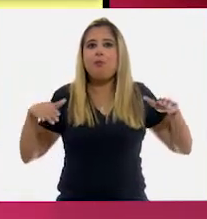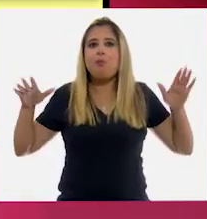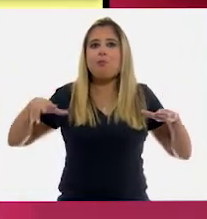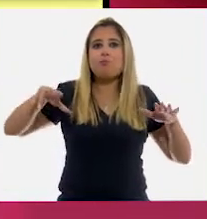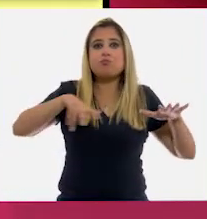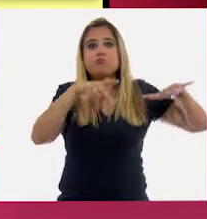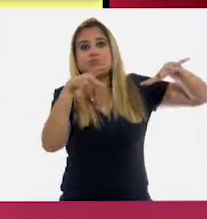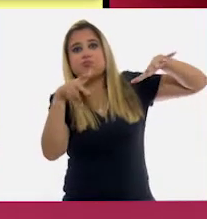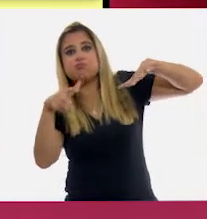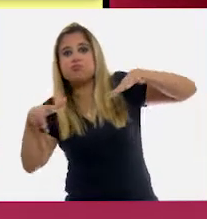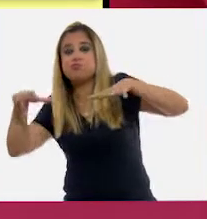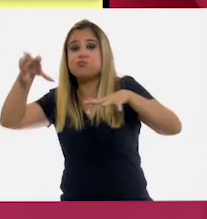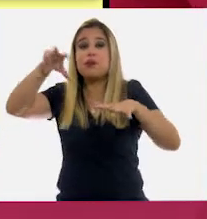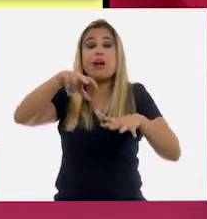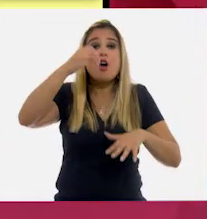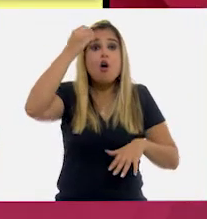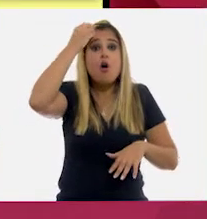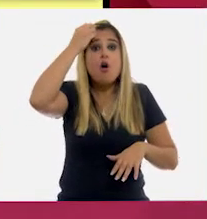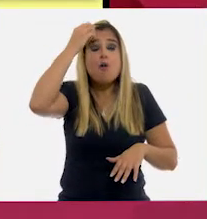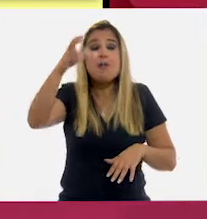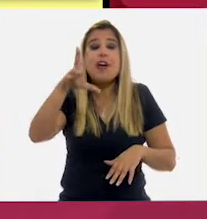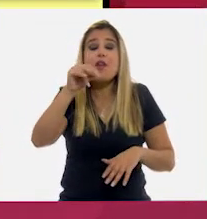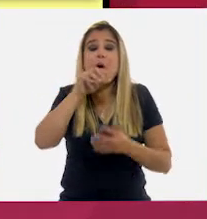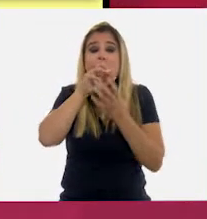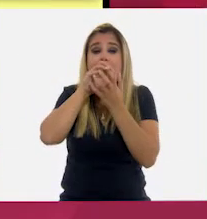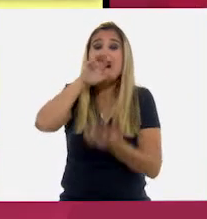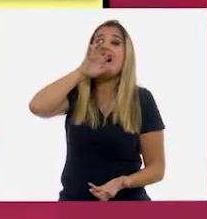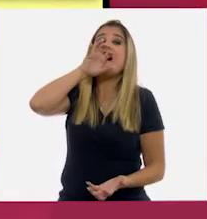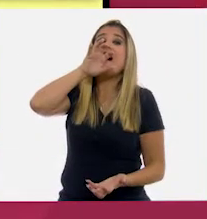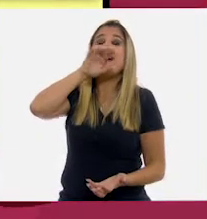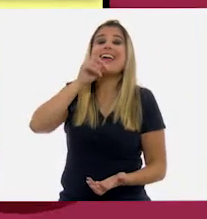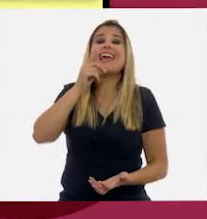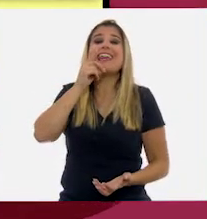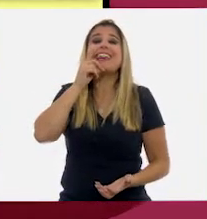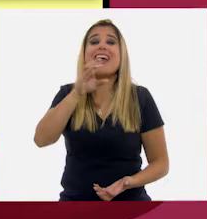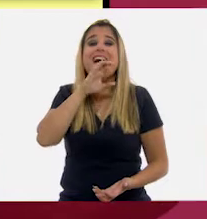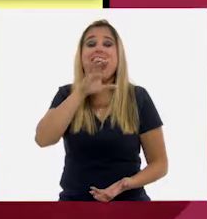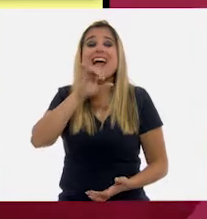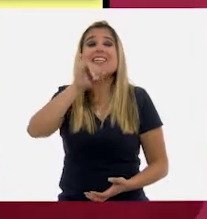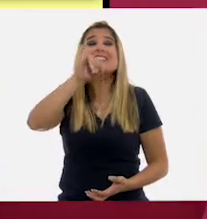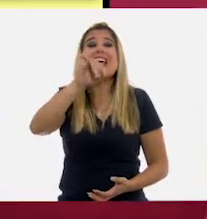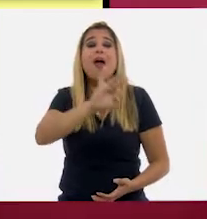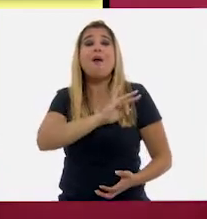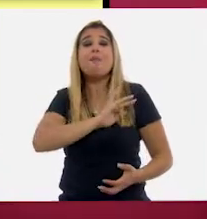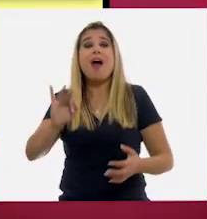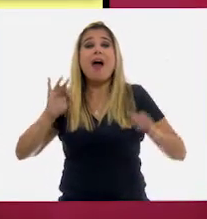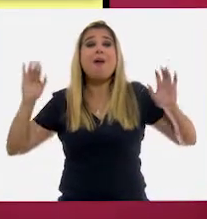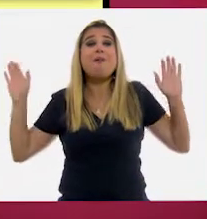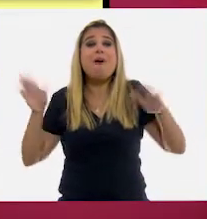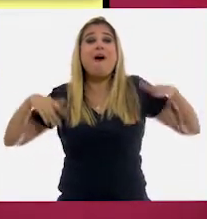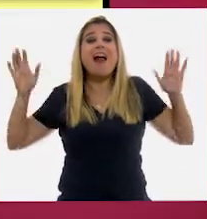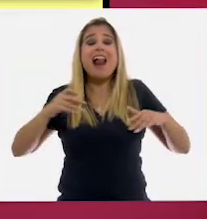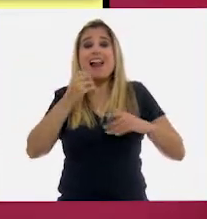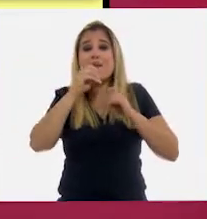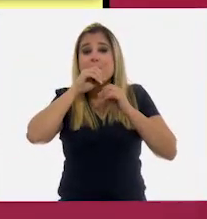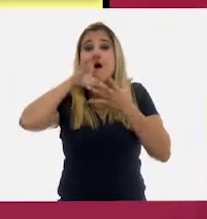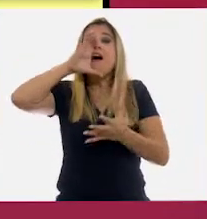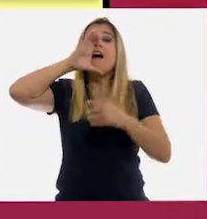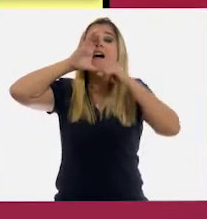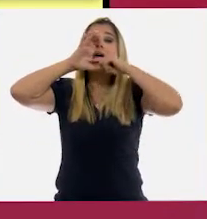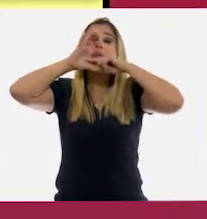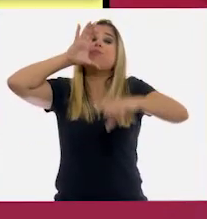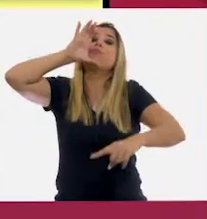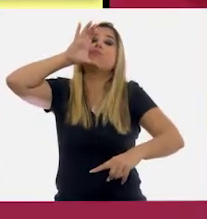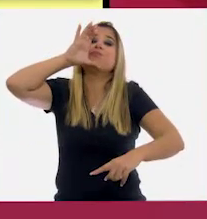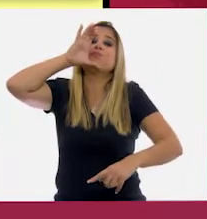Estaba tan feliz que se le olvidó que no podía abrir la boca y dijo, ¡sí pude volar! Se cayó al